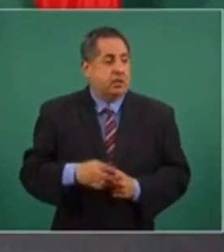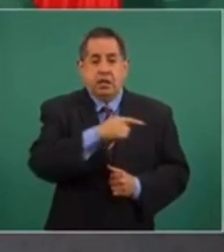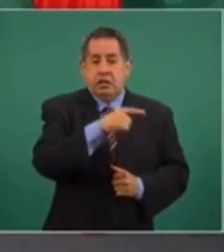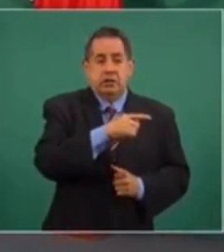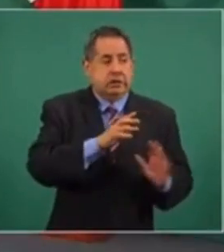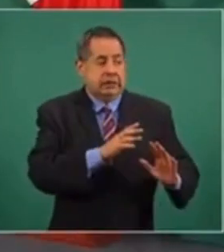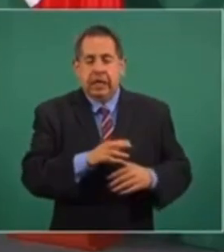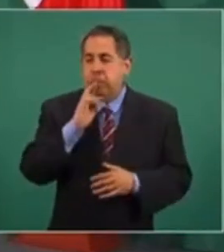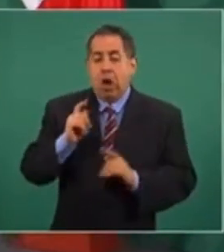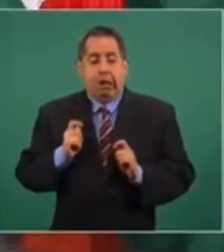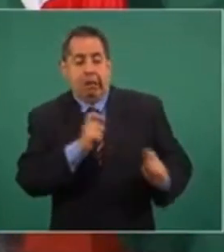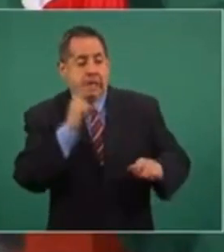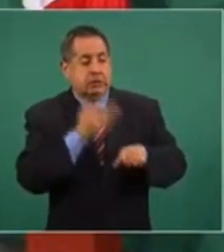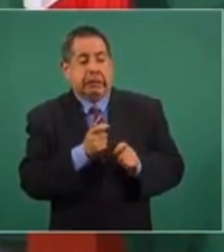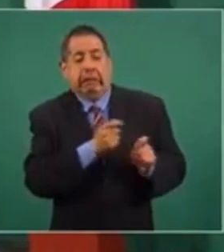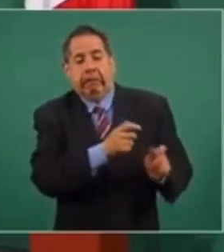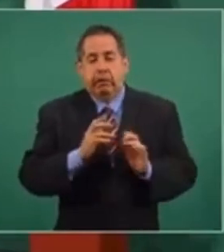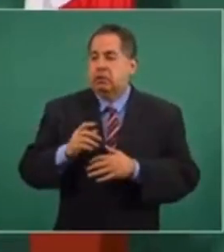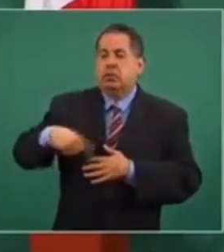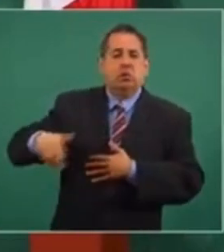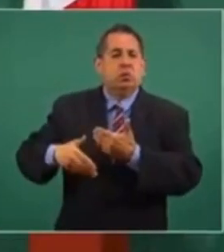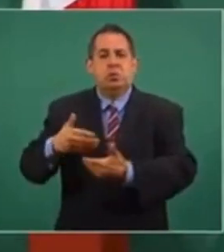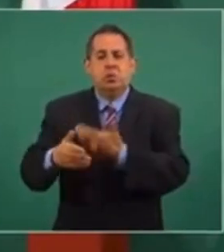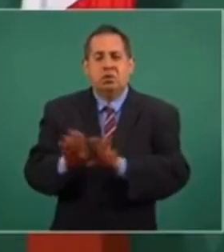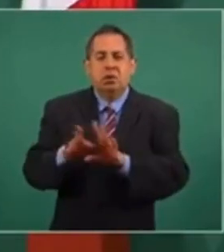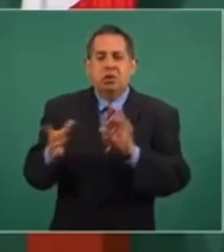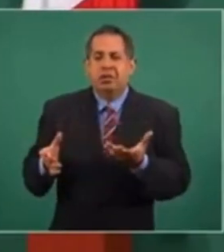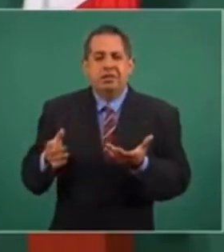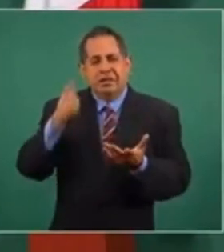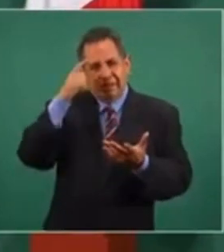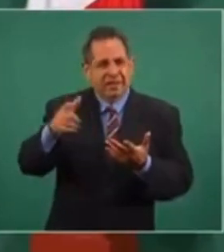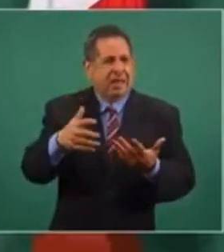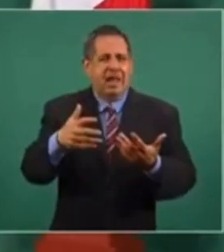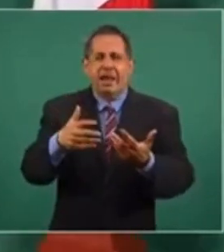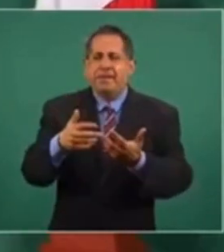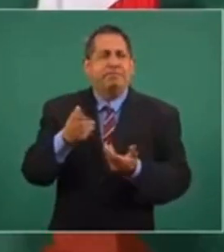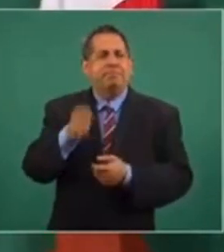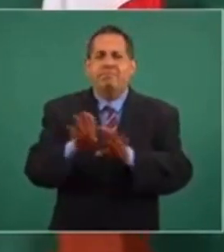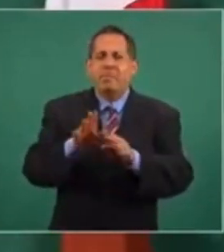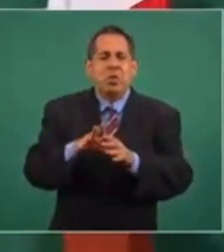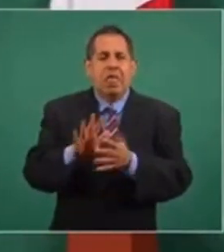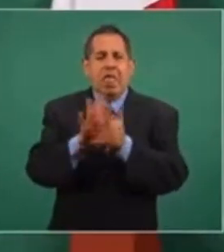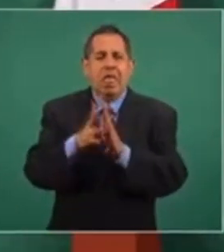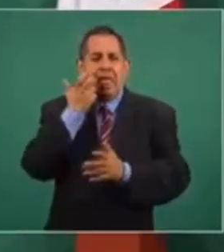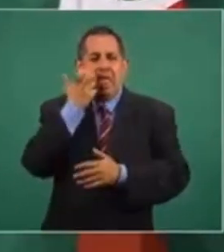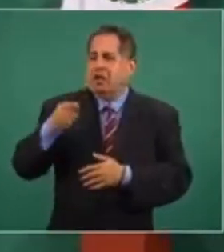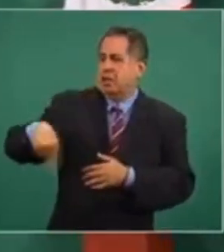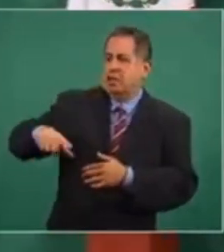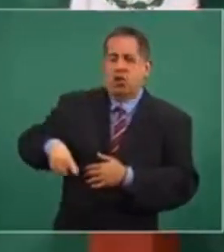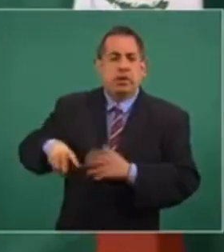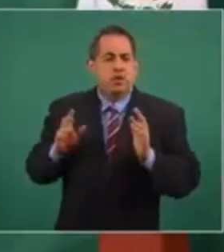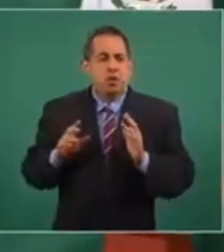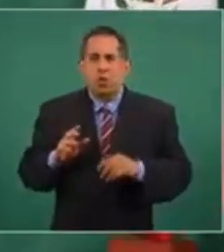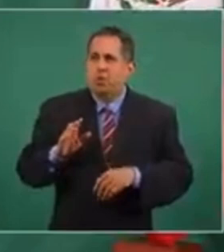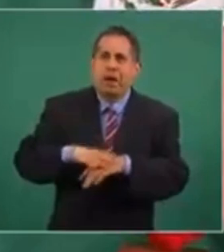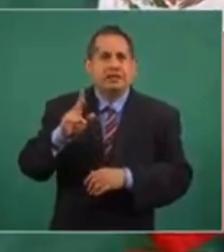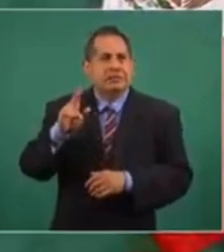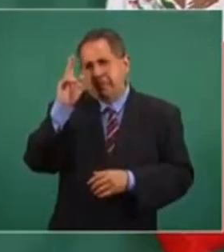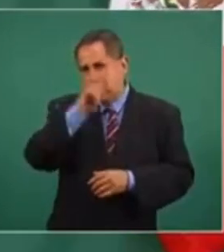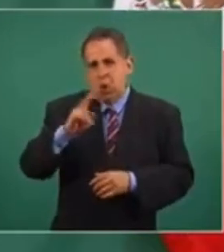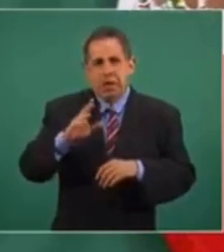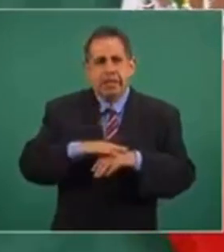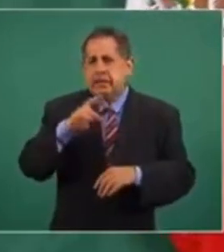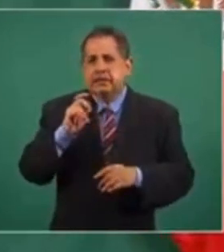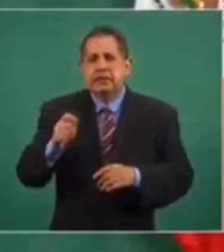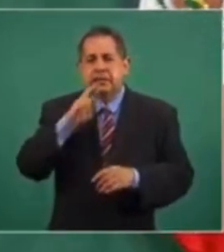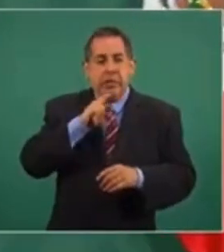operar mejor en el proceso de desincorporación de las empresas públicas, es decir, poder llevar a cabo con más